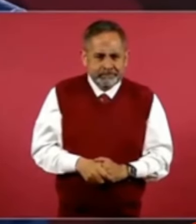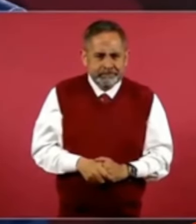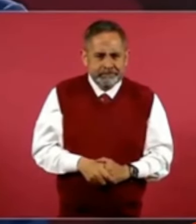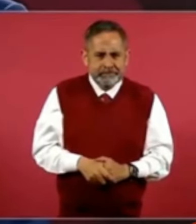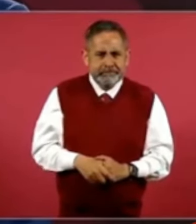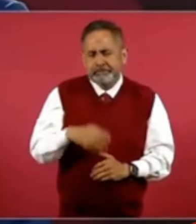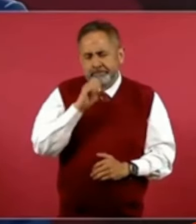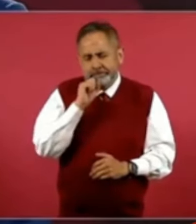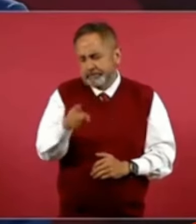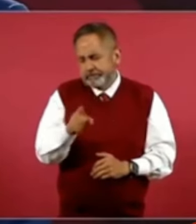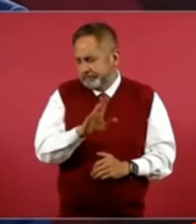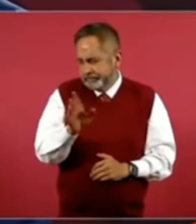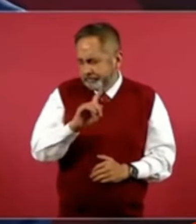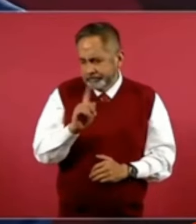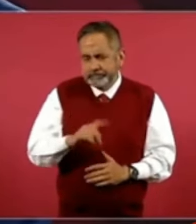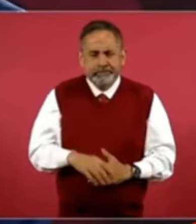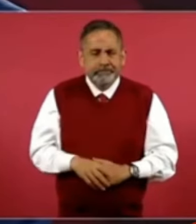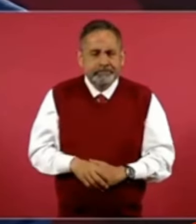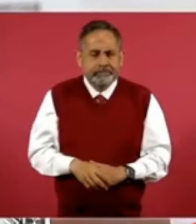tampoco